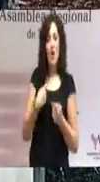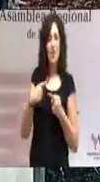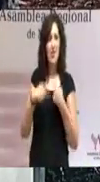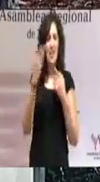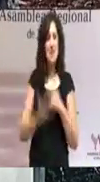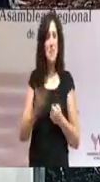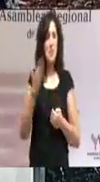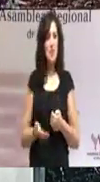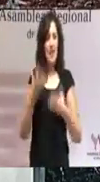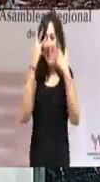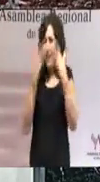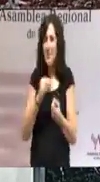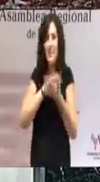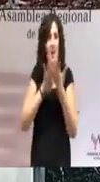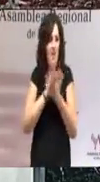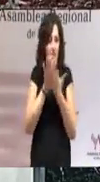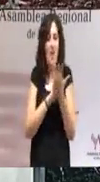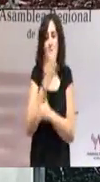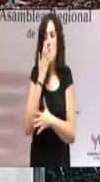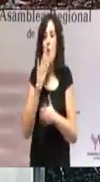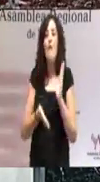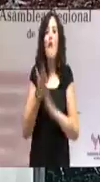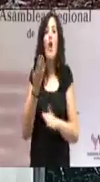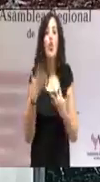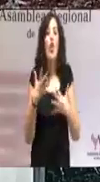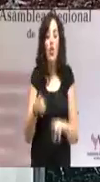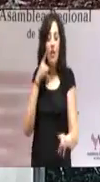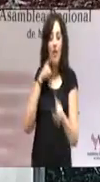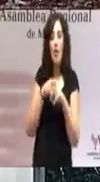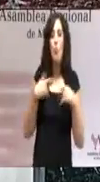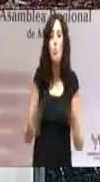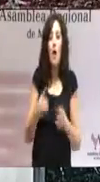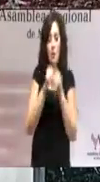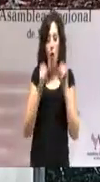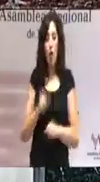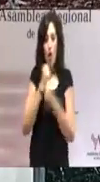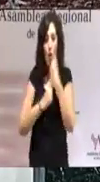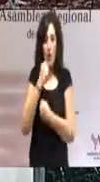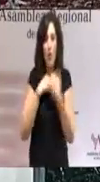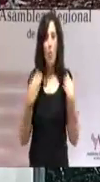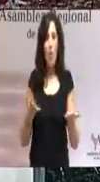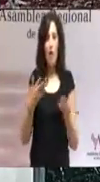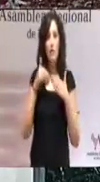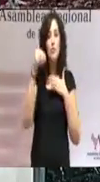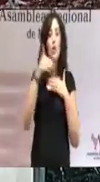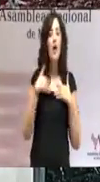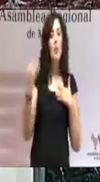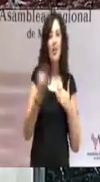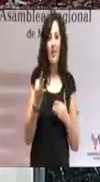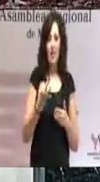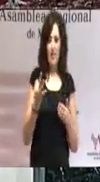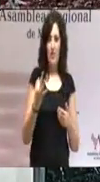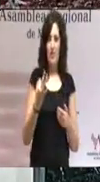importantes. Tenemos que hablar de esta región, de hacia dónde vamos, de cuál es el modelo económico que queremos para el futuro. Tenemos que